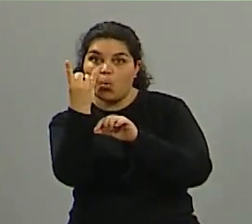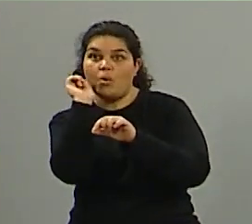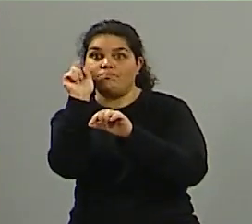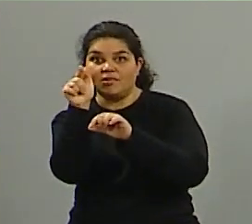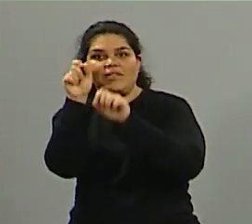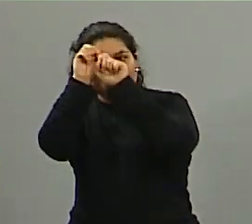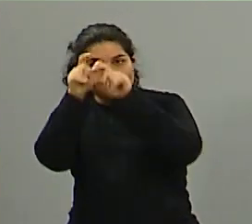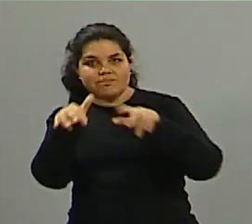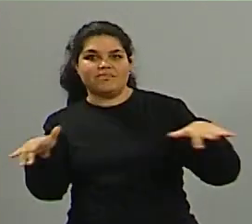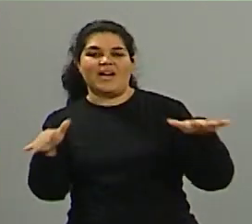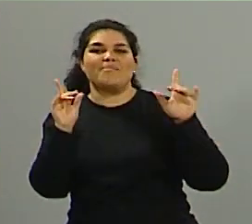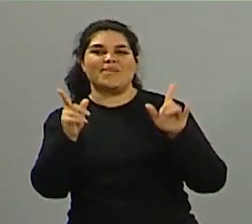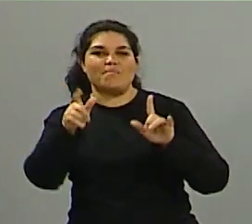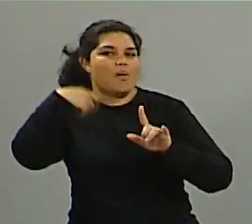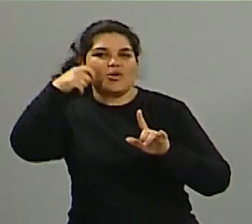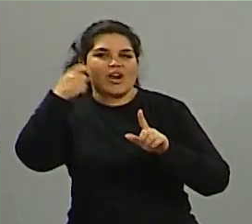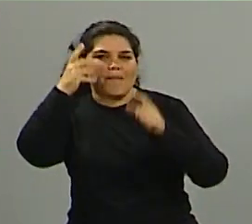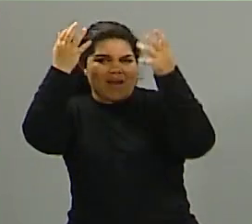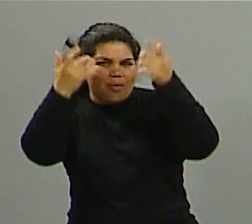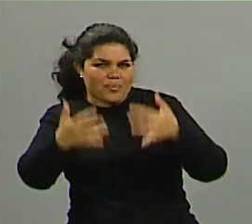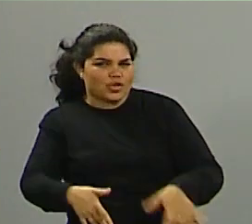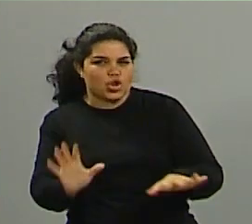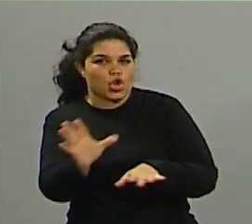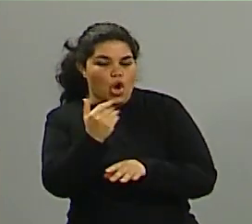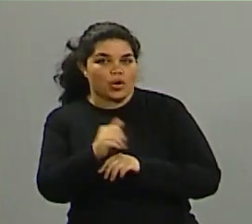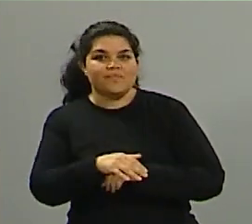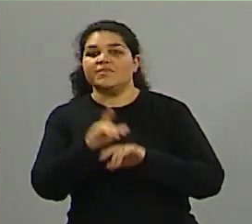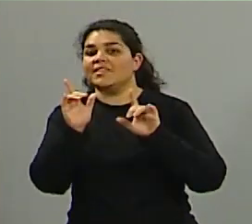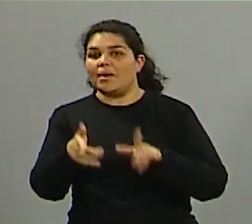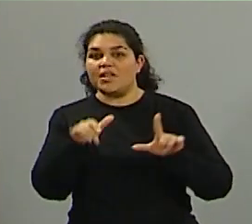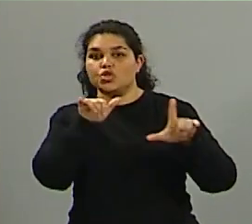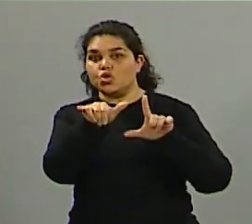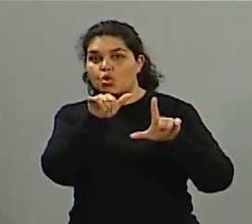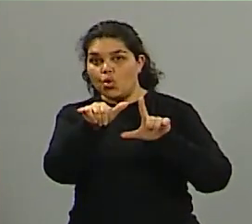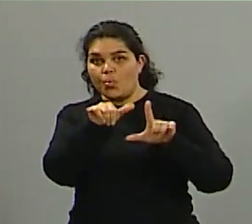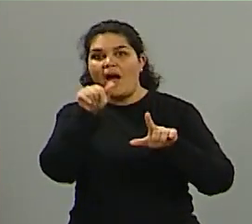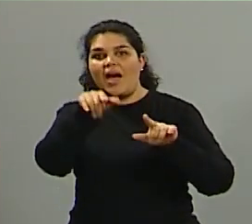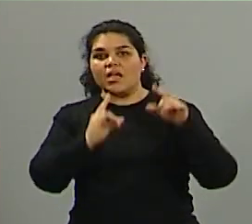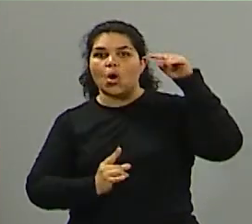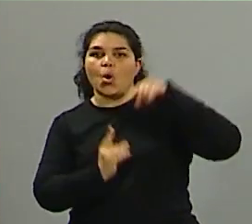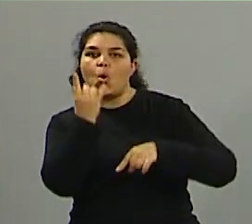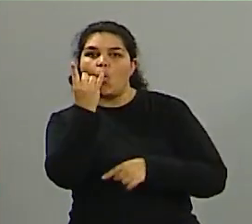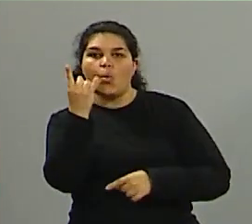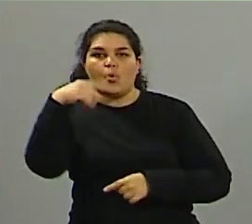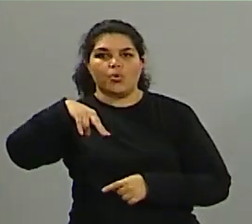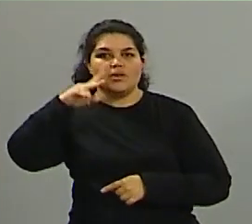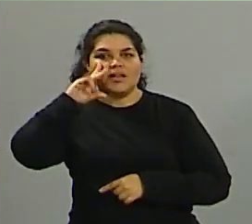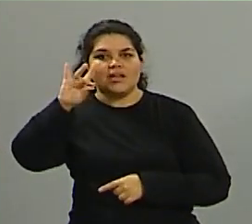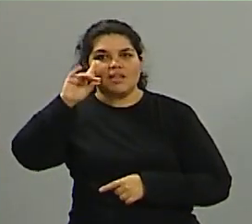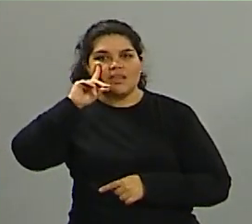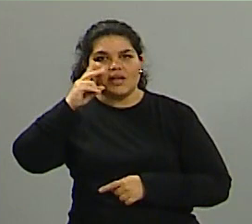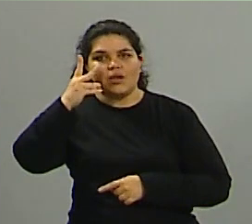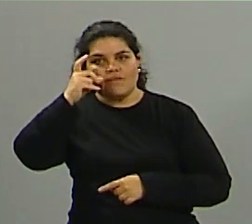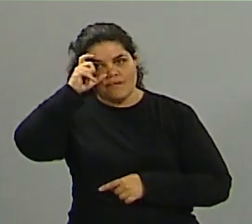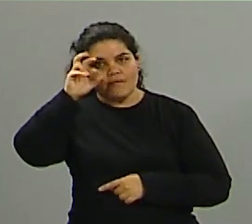este programa de Chat Político y todos los que quieran. Y estamos también en YouTube como Unidiversidad, allí nos van a encontrar. ¿Por qué digo que van a volver a ver el